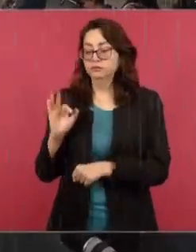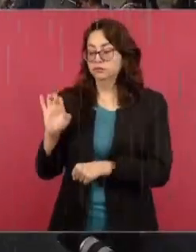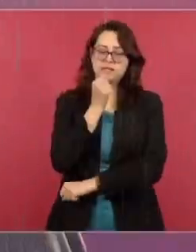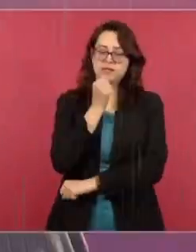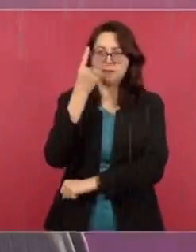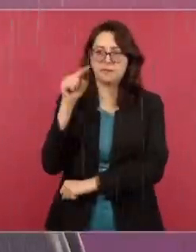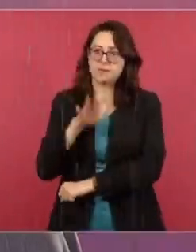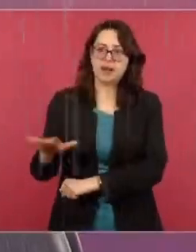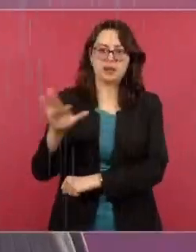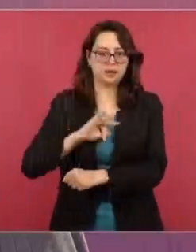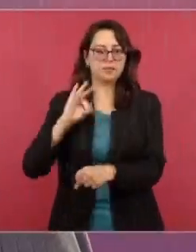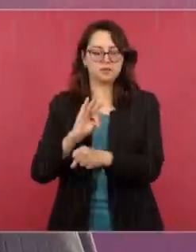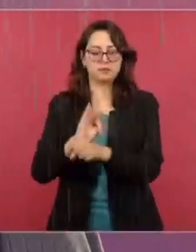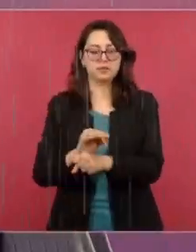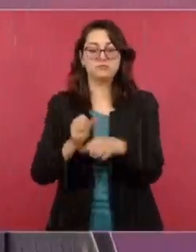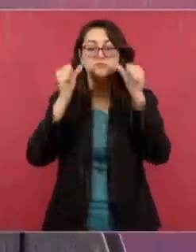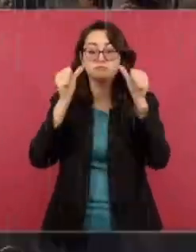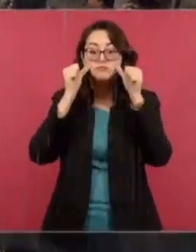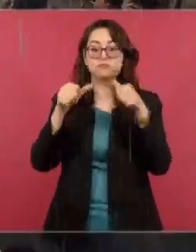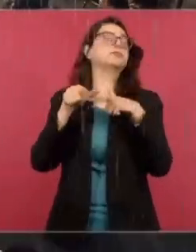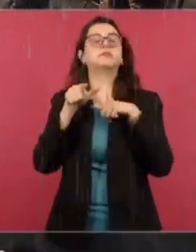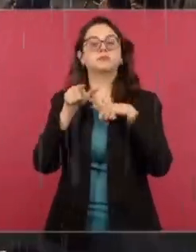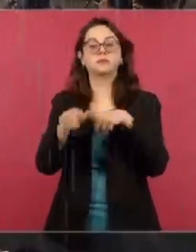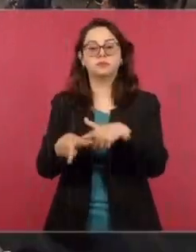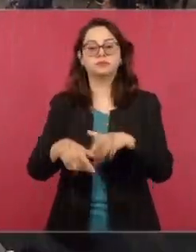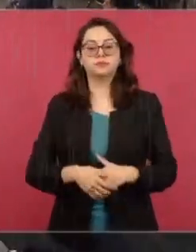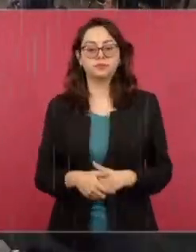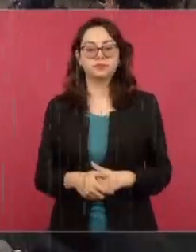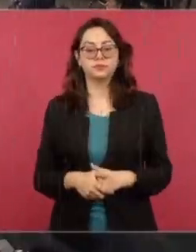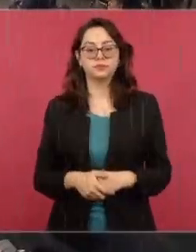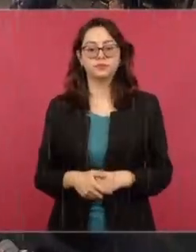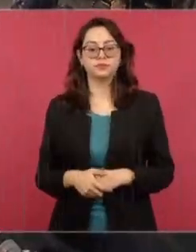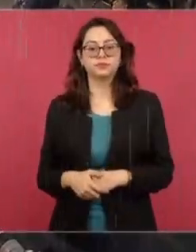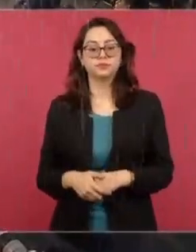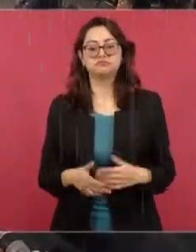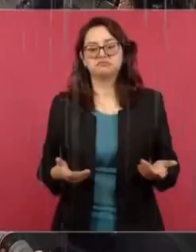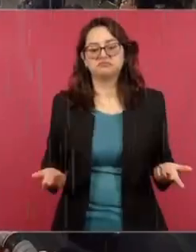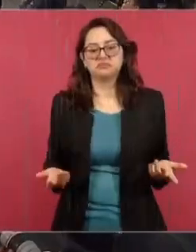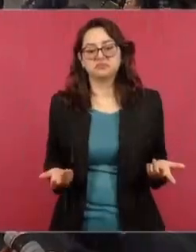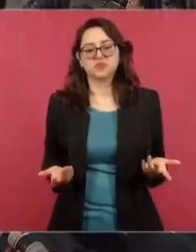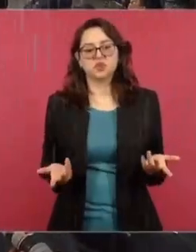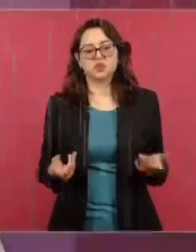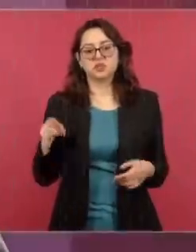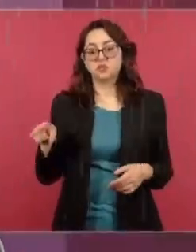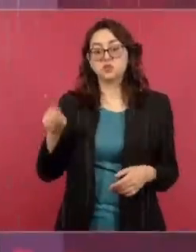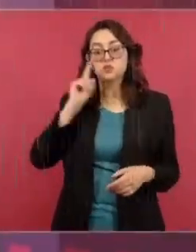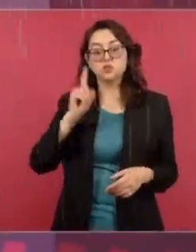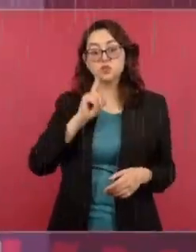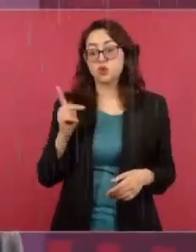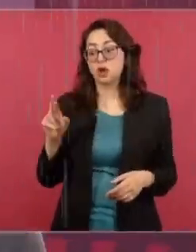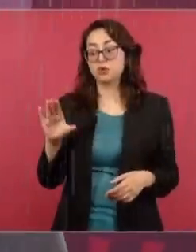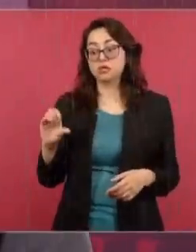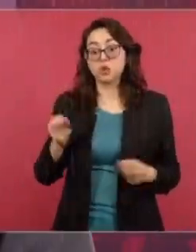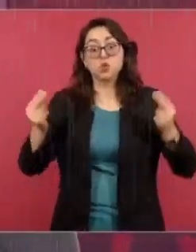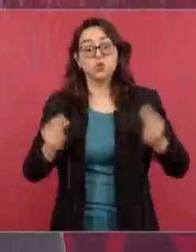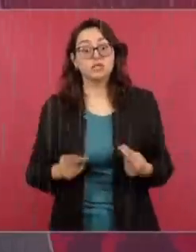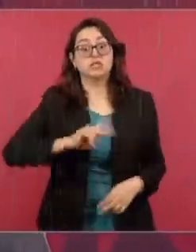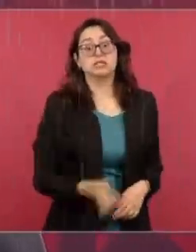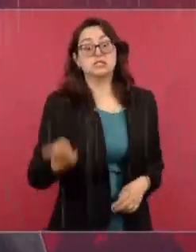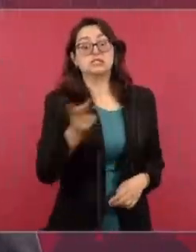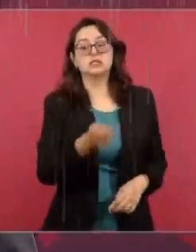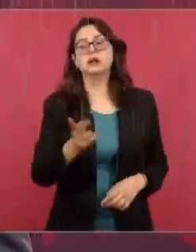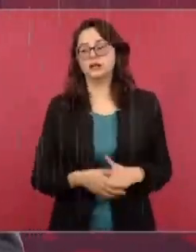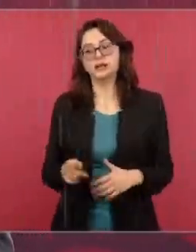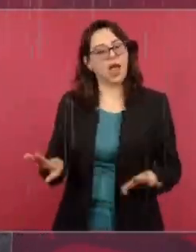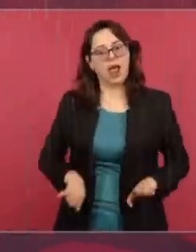de Electricidad. Vamos a estar atentos. Esto va a seguir, por eso le urgía preguntar a la compañera de proceso. Esto